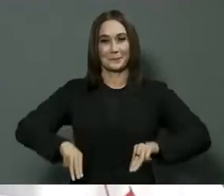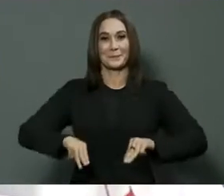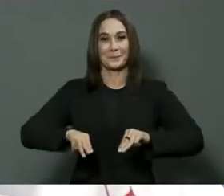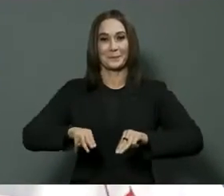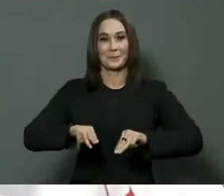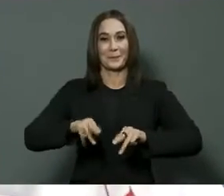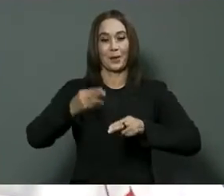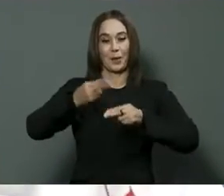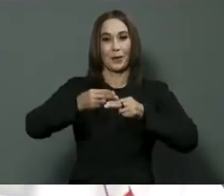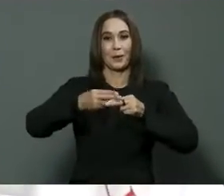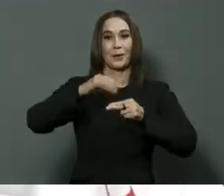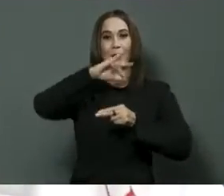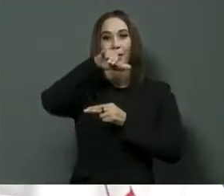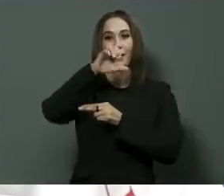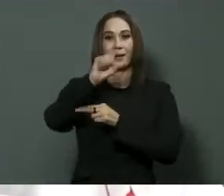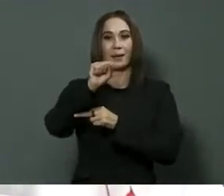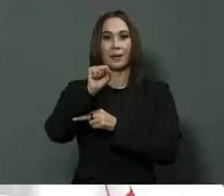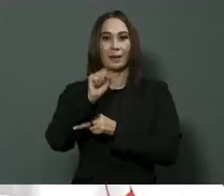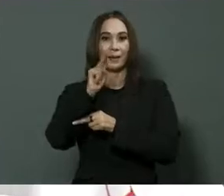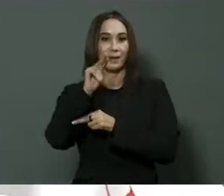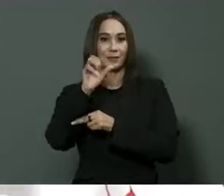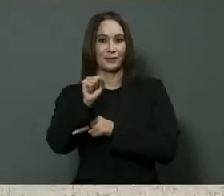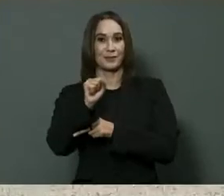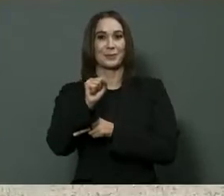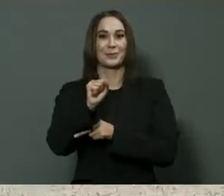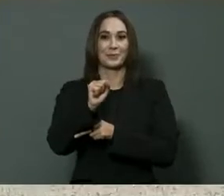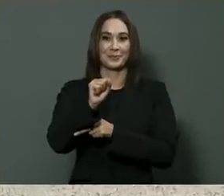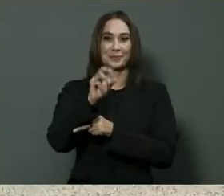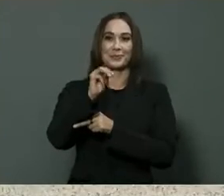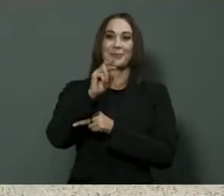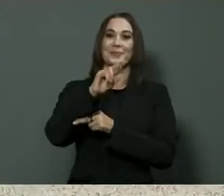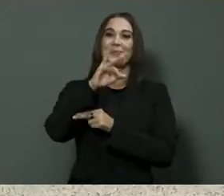Interior, Jesús María Félix Jiménez.